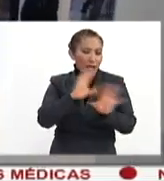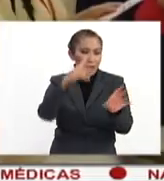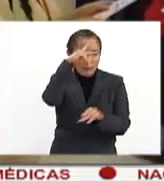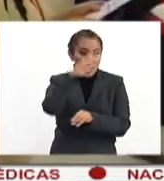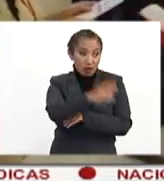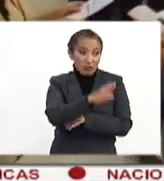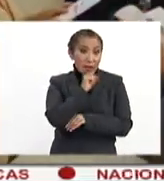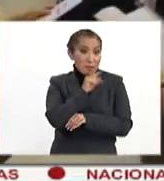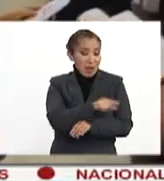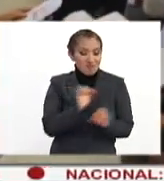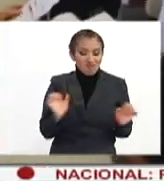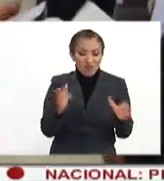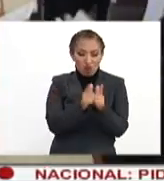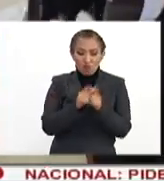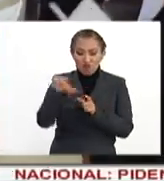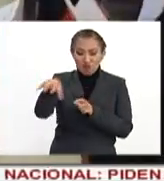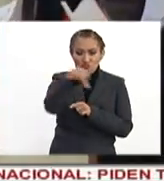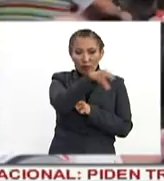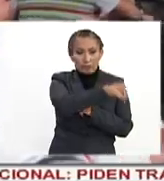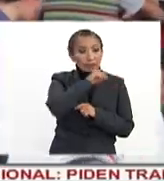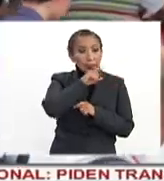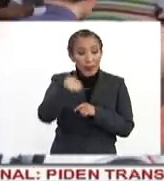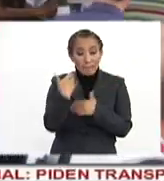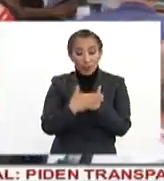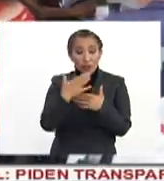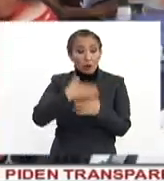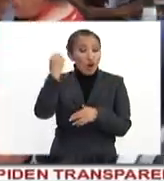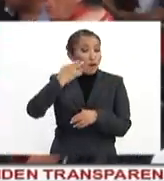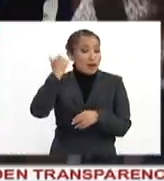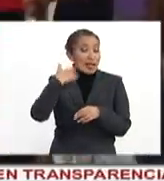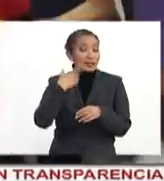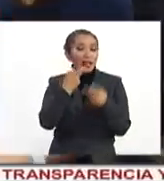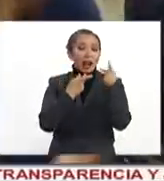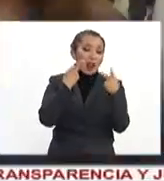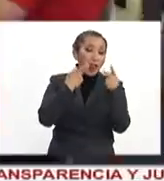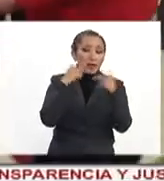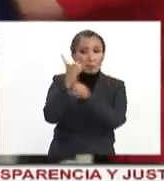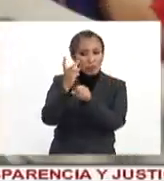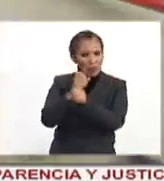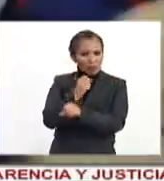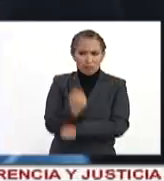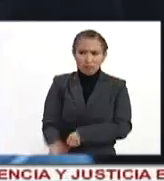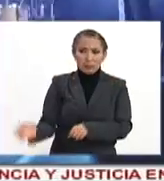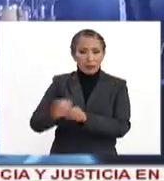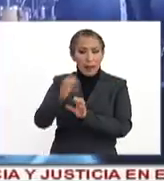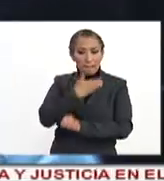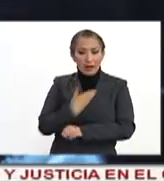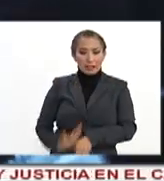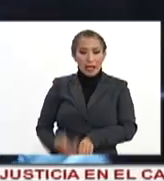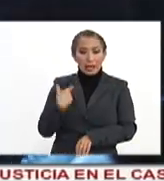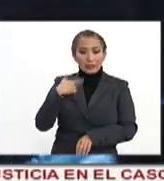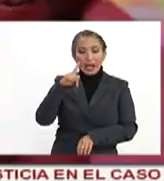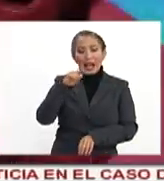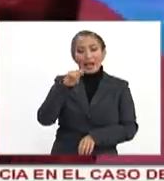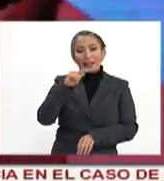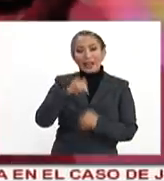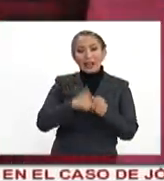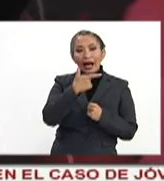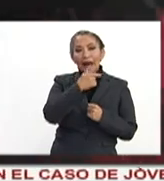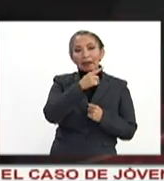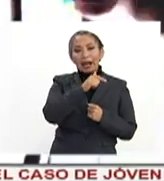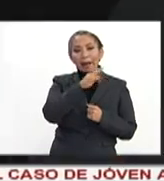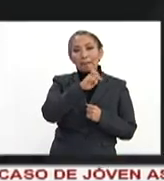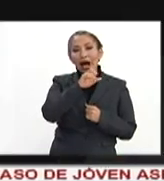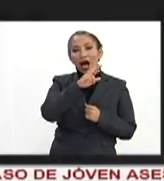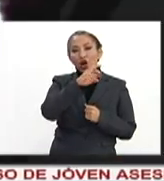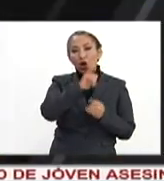de México. Además de eso vamos a tener una serie de conferencias en donde vamos a tener invitados tan importantes como el presidente de los Latin Grammy, Gabriela